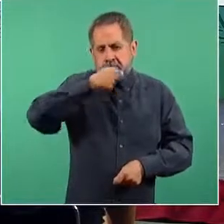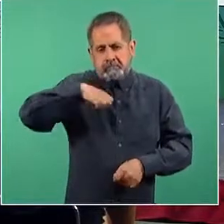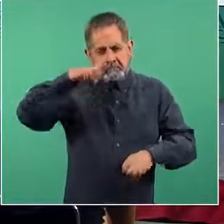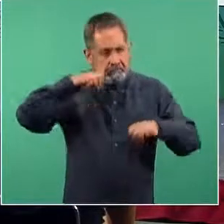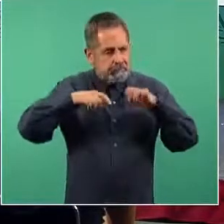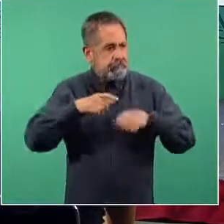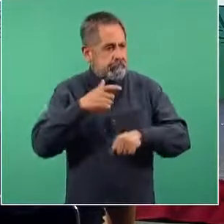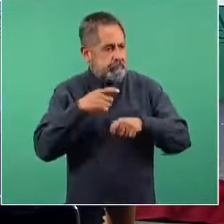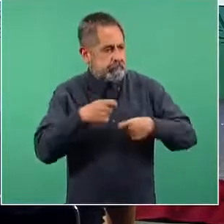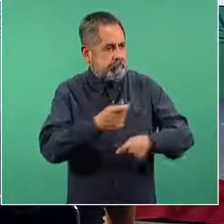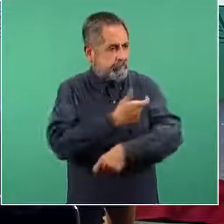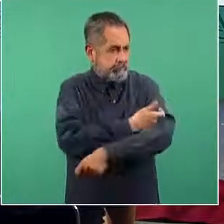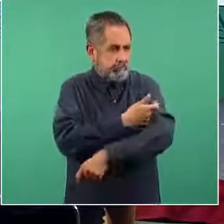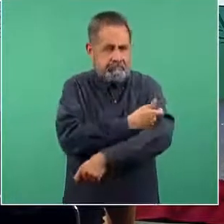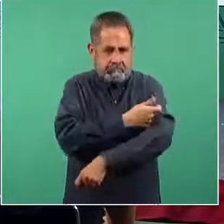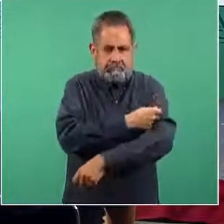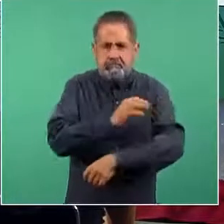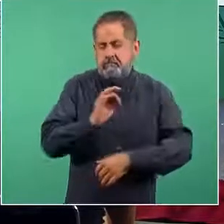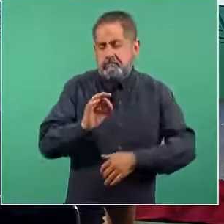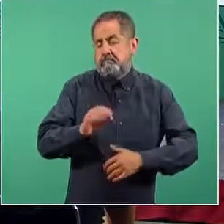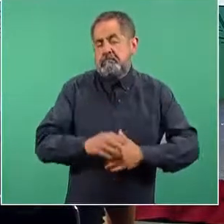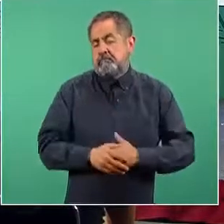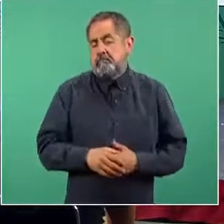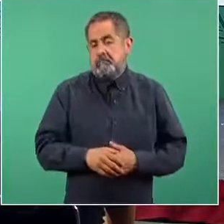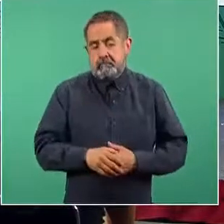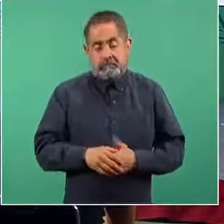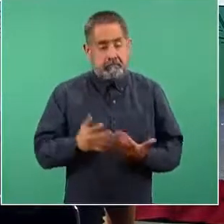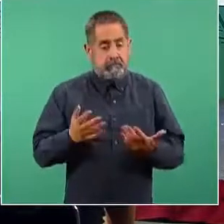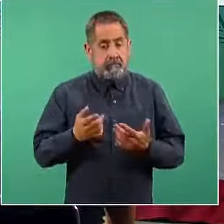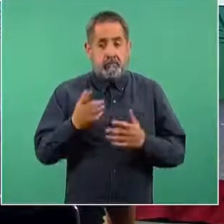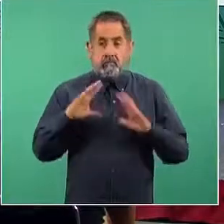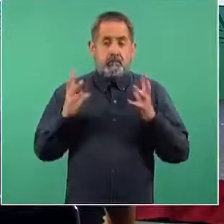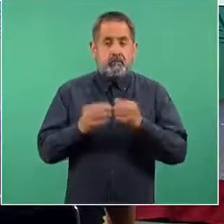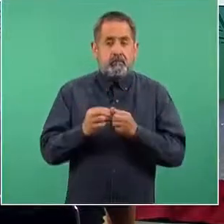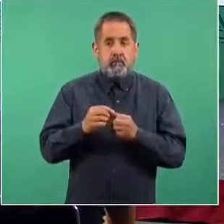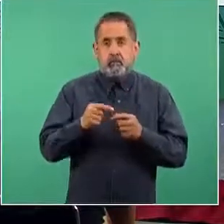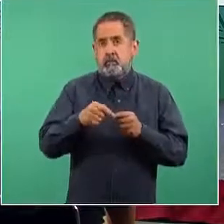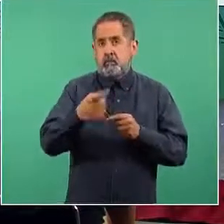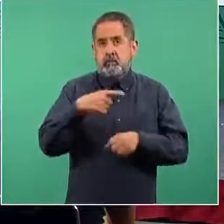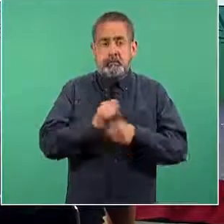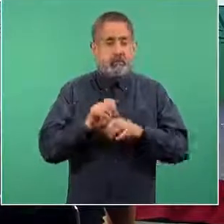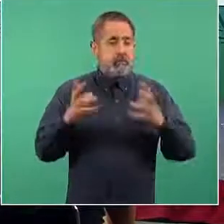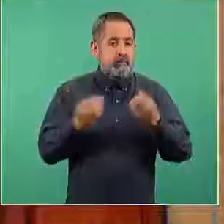está vacunando. En total, para efectos de la semana, fueron 1 millón, o van a ser